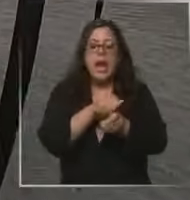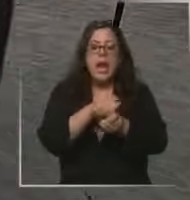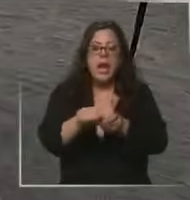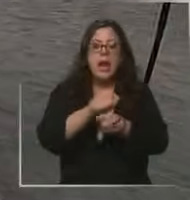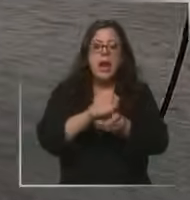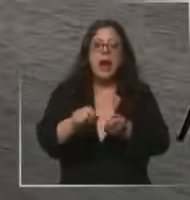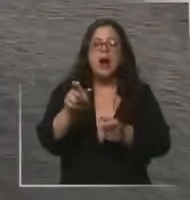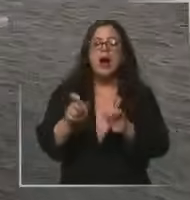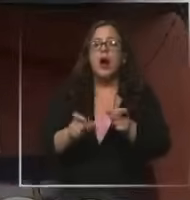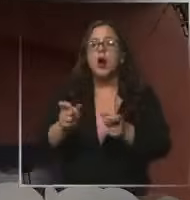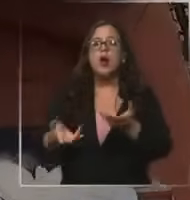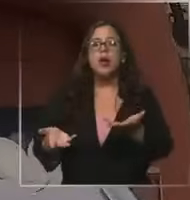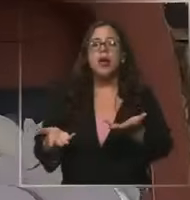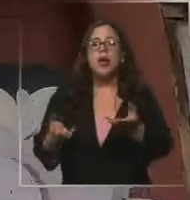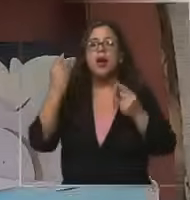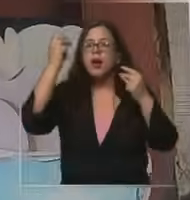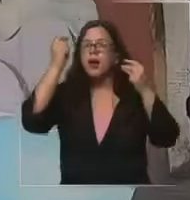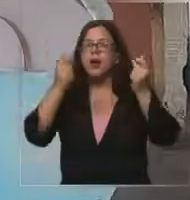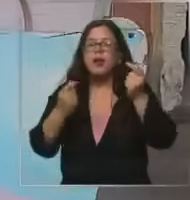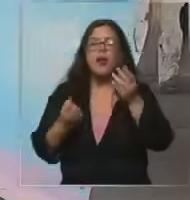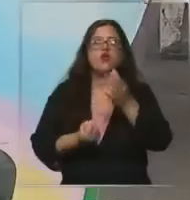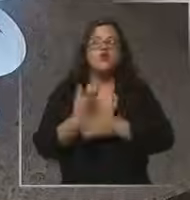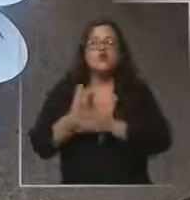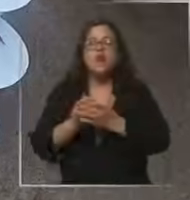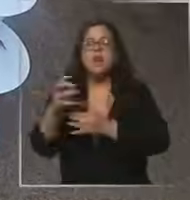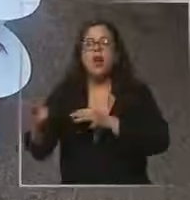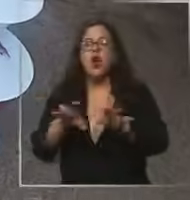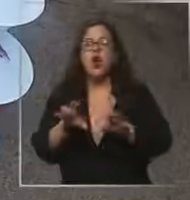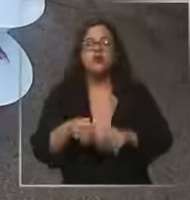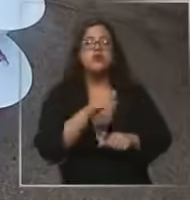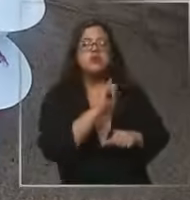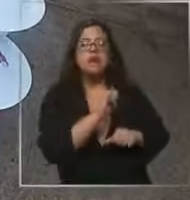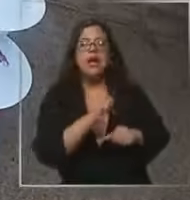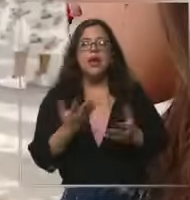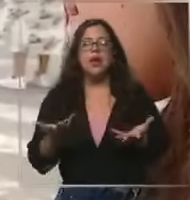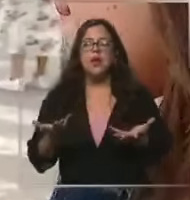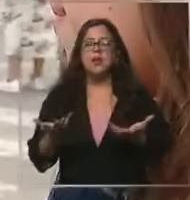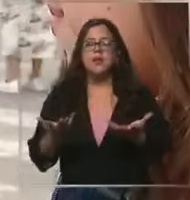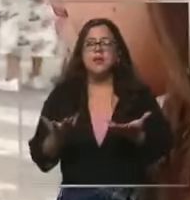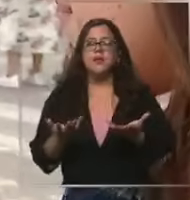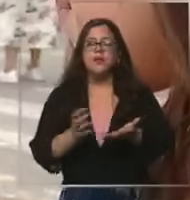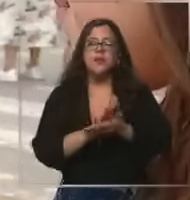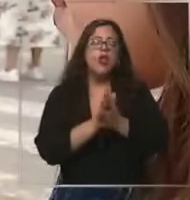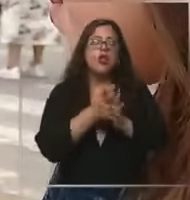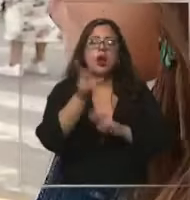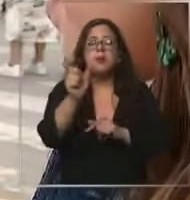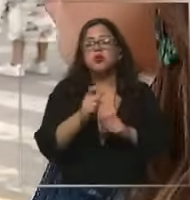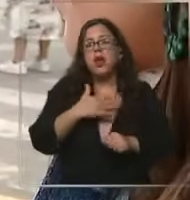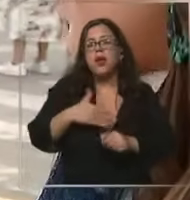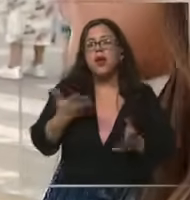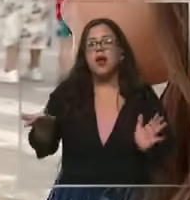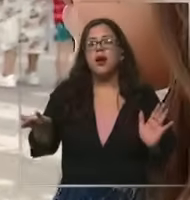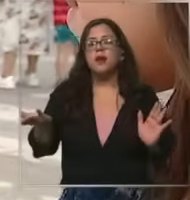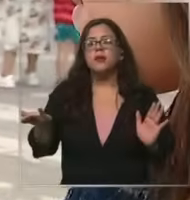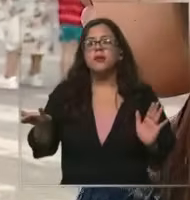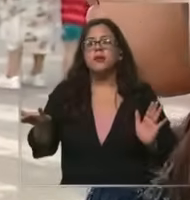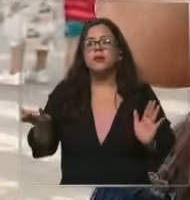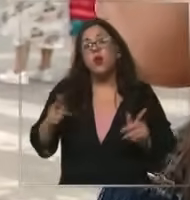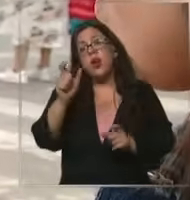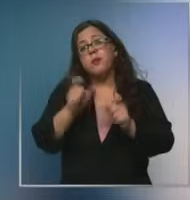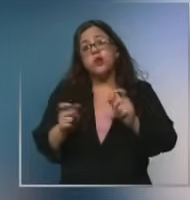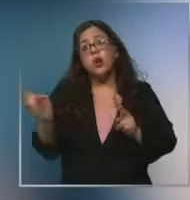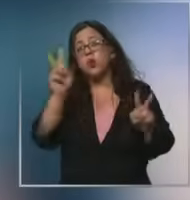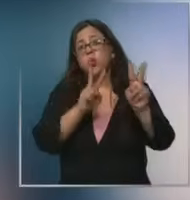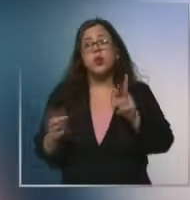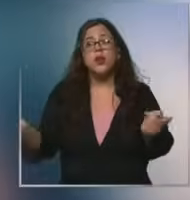se la ingenian para traer distintas novedades. De todo lo que la persona quiera, o el veraneante que